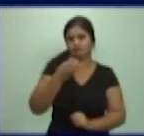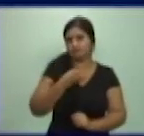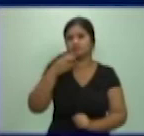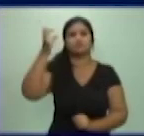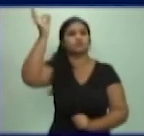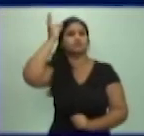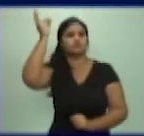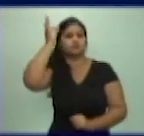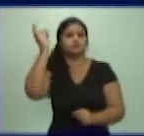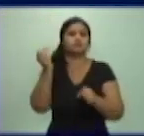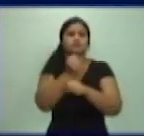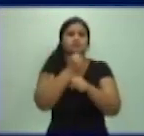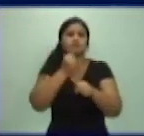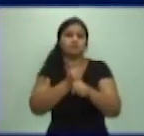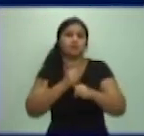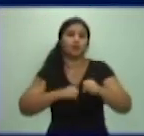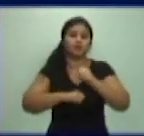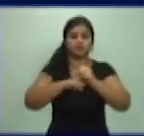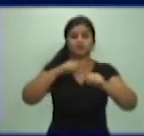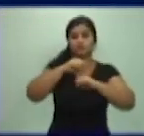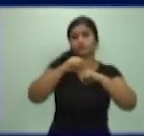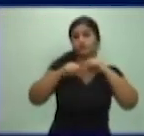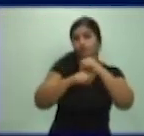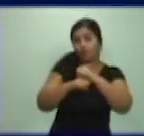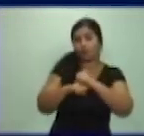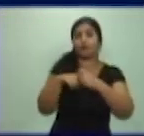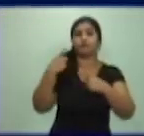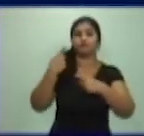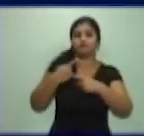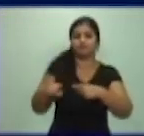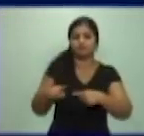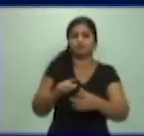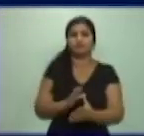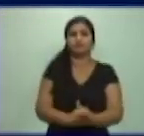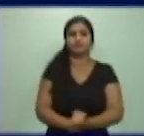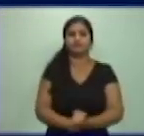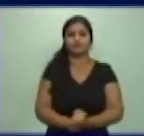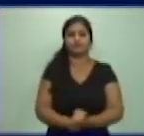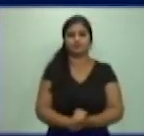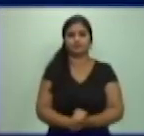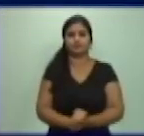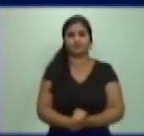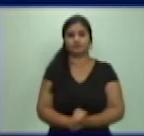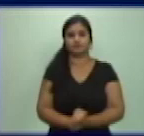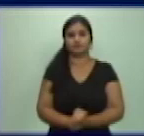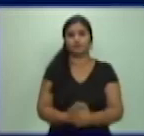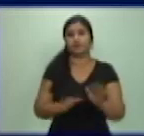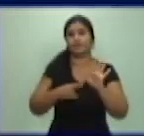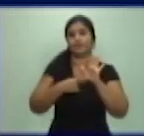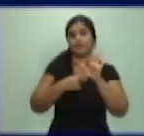de las estructuras gramaticales, del gerundio, que es tan importante, y finalmente la presentación del trabajo, que hace